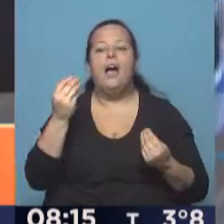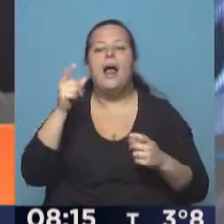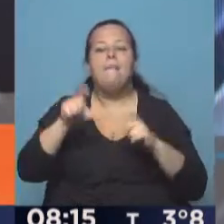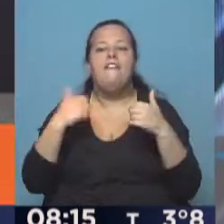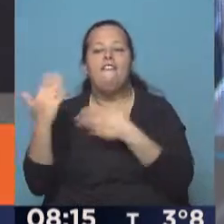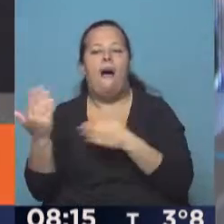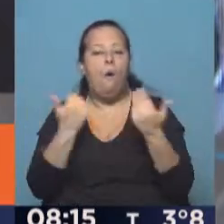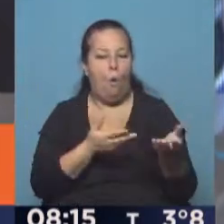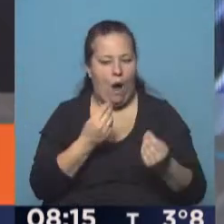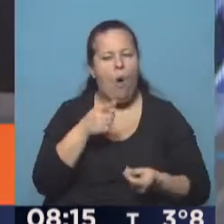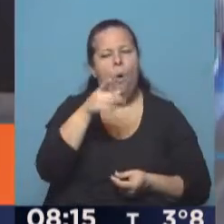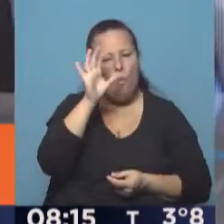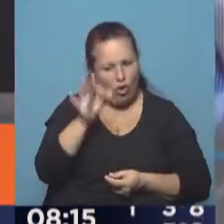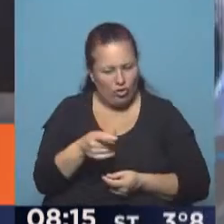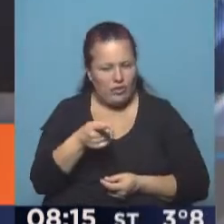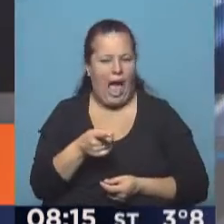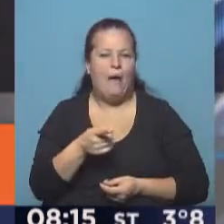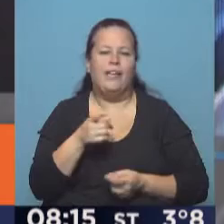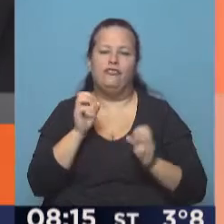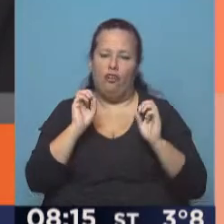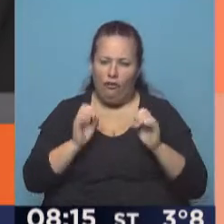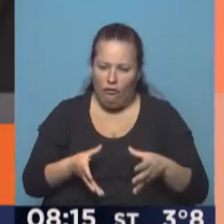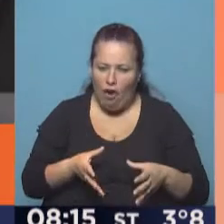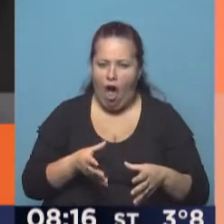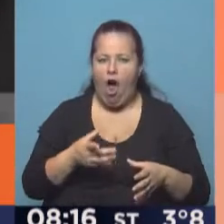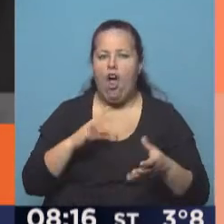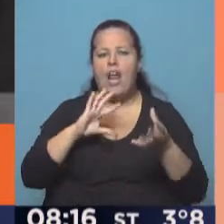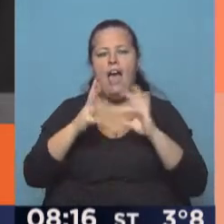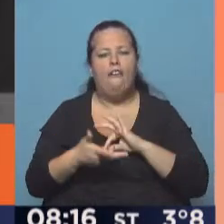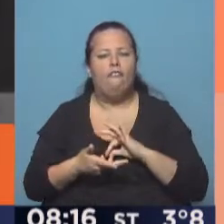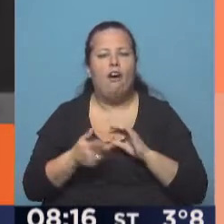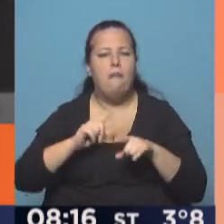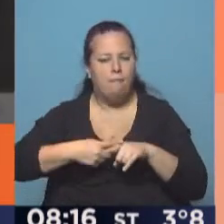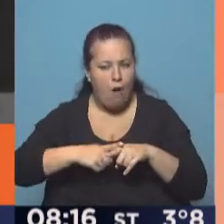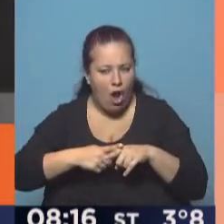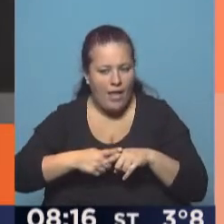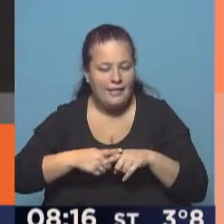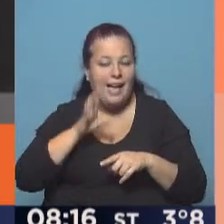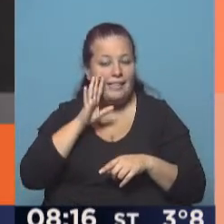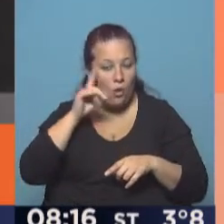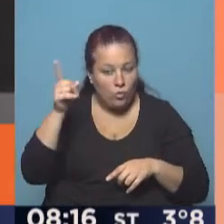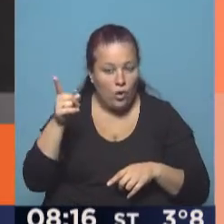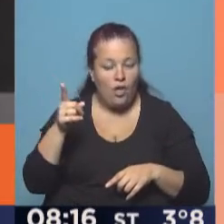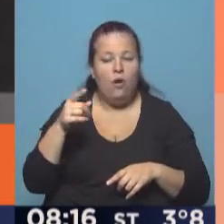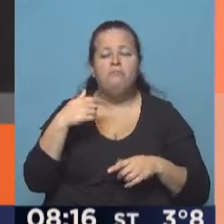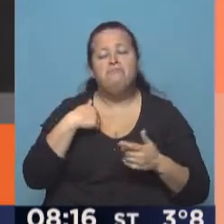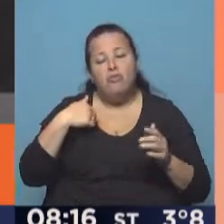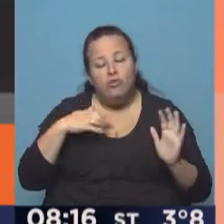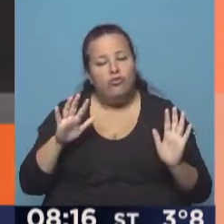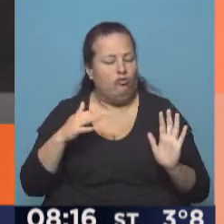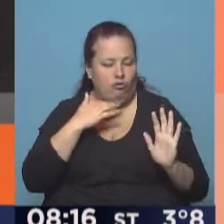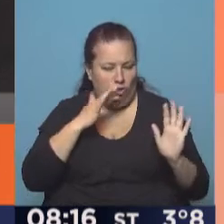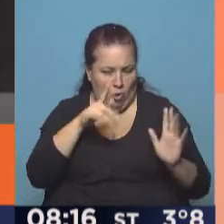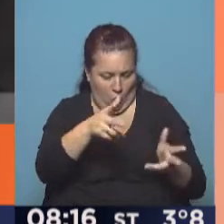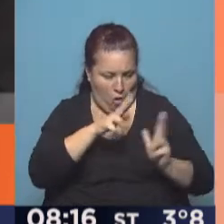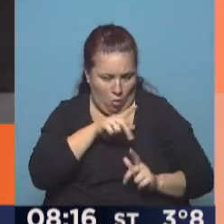gente ahora. A ver, ¿usted entiende que hay un debilitamiento en la calidad política en Estados Unidos? Porque yo, no sé, dígamelo